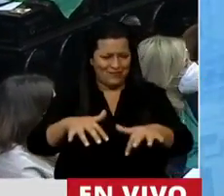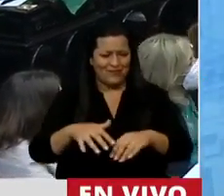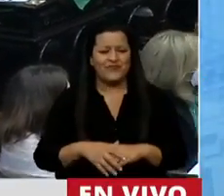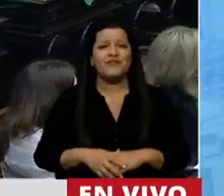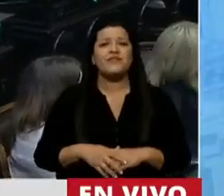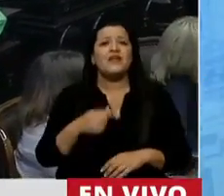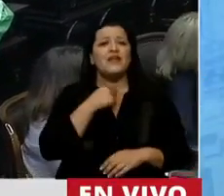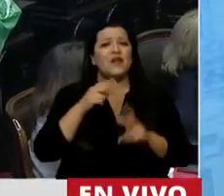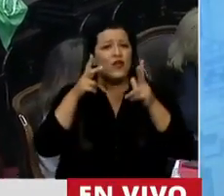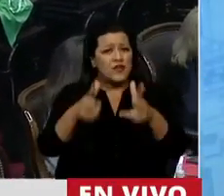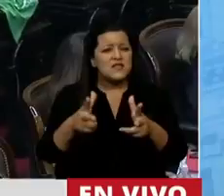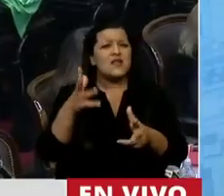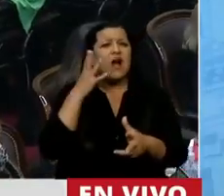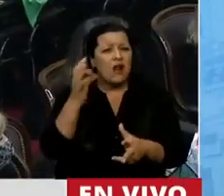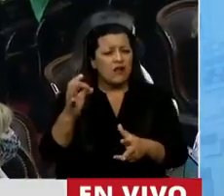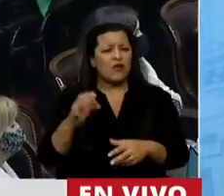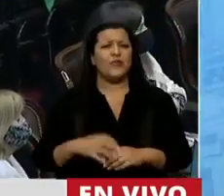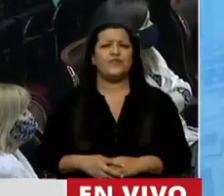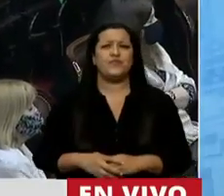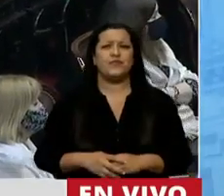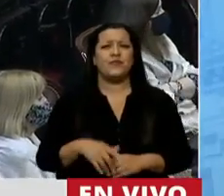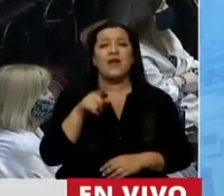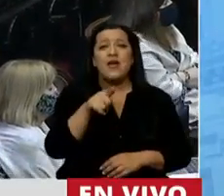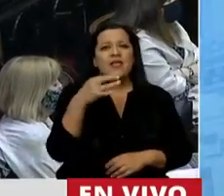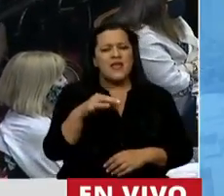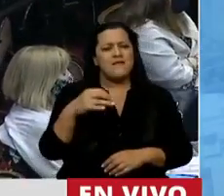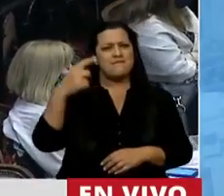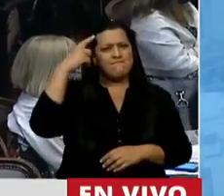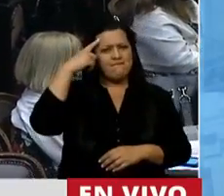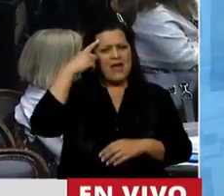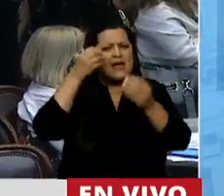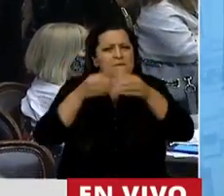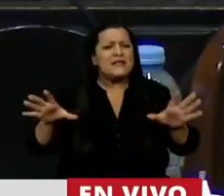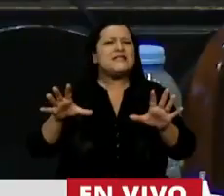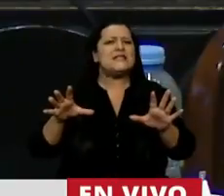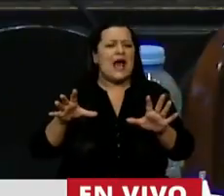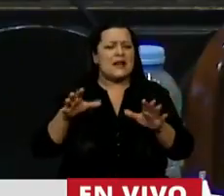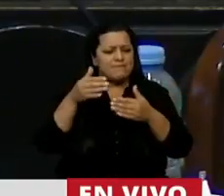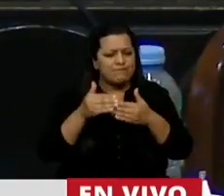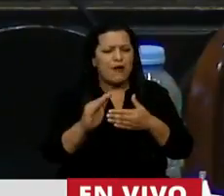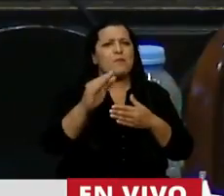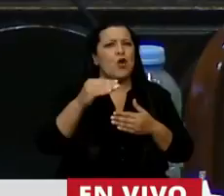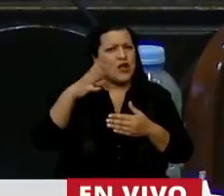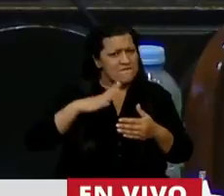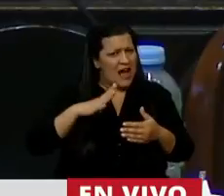que tiene que ser el puntapié inicial a muchas luchas que nos faltan conquistar